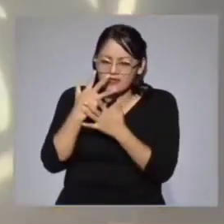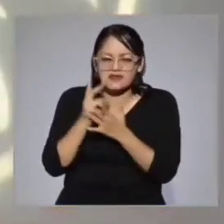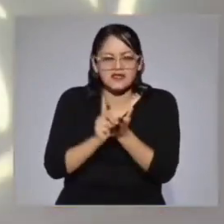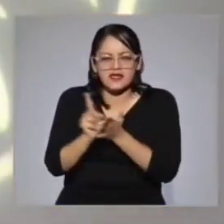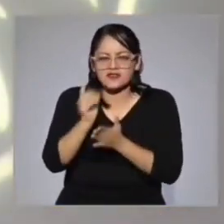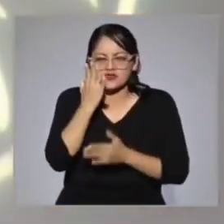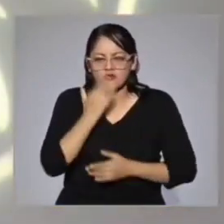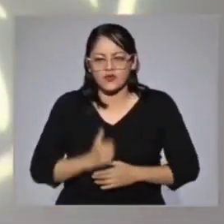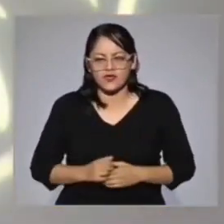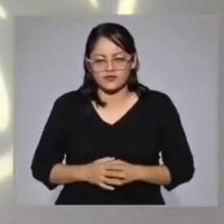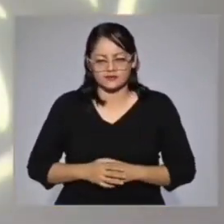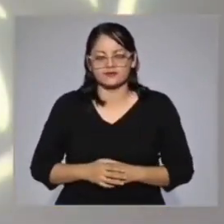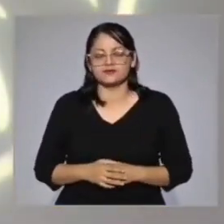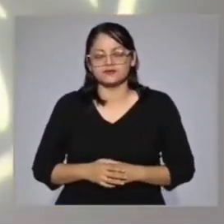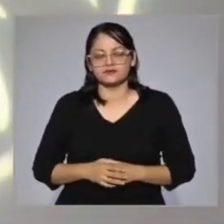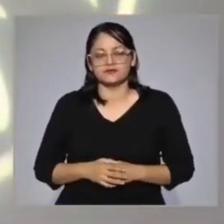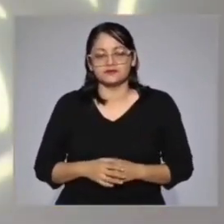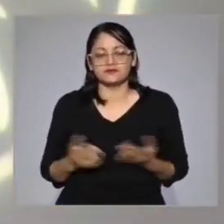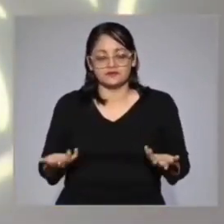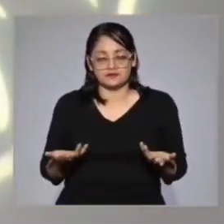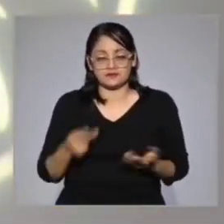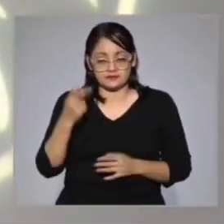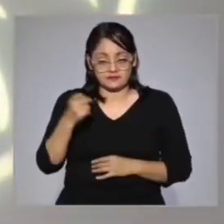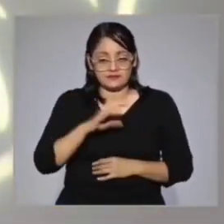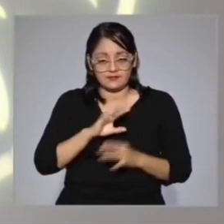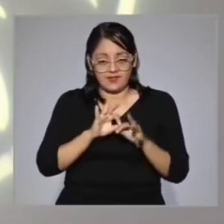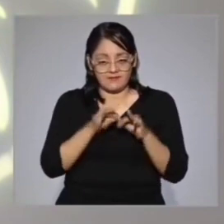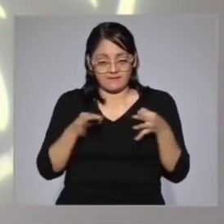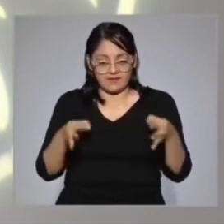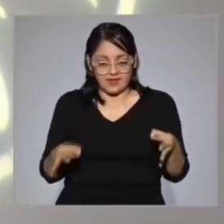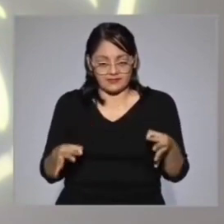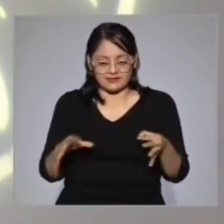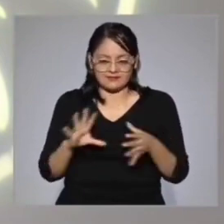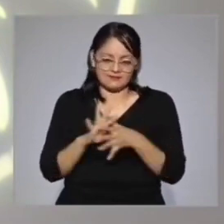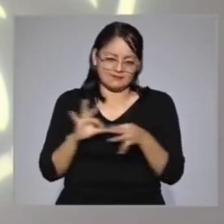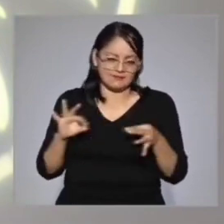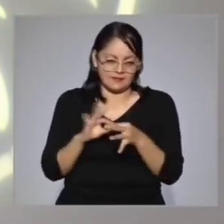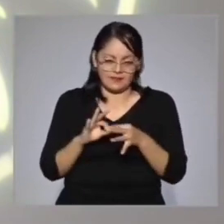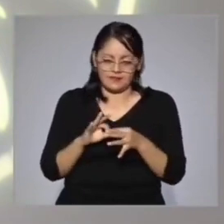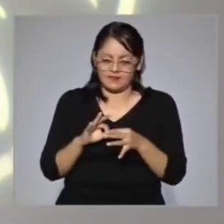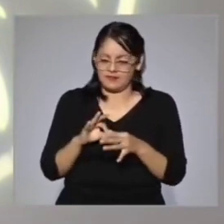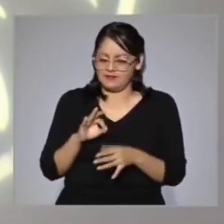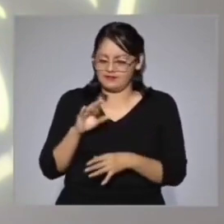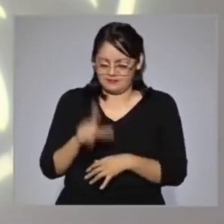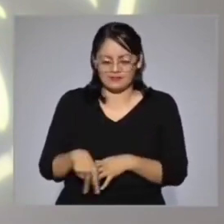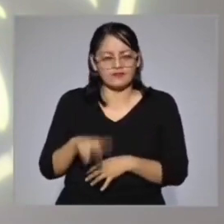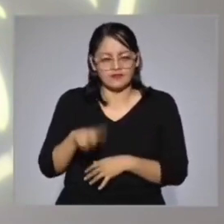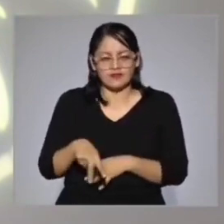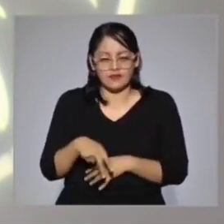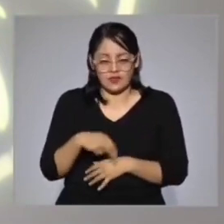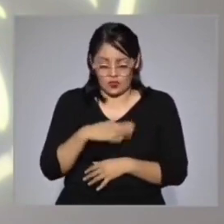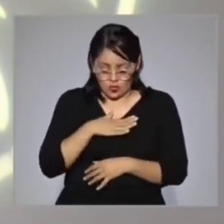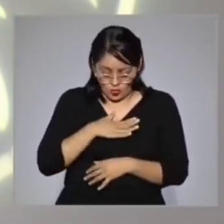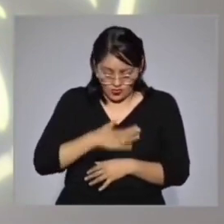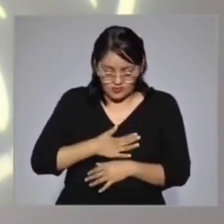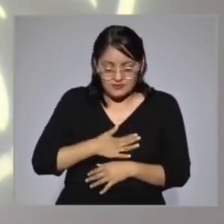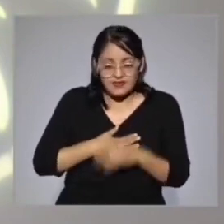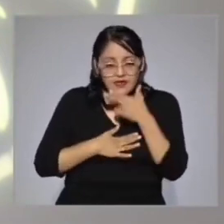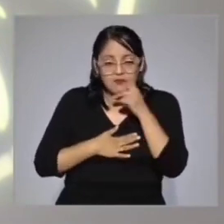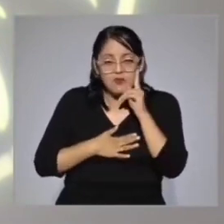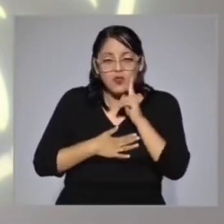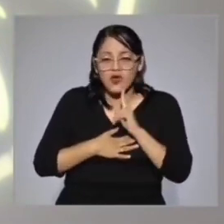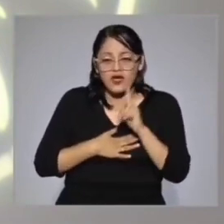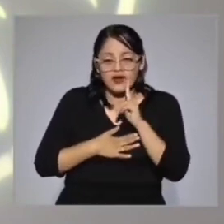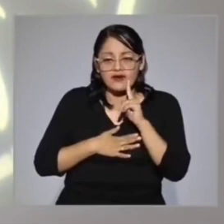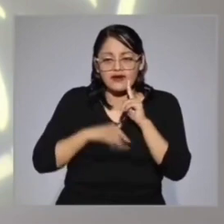derecho! Pues esta frase tremenda, lapidaria, pero cierta. La injusticia de género, ¿no? La injusticia